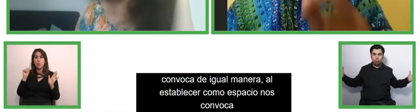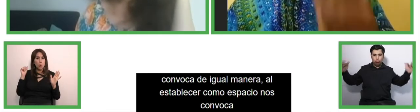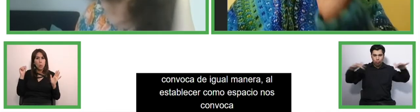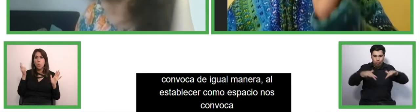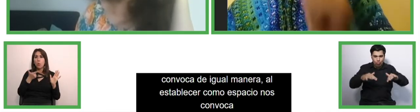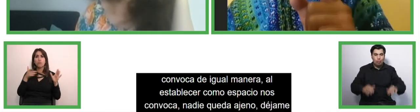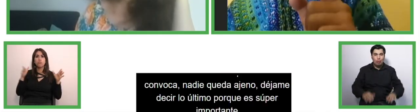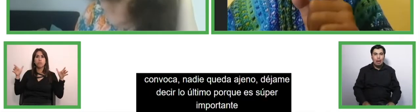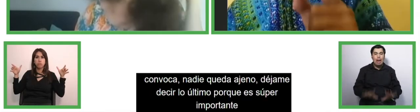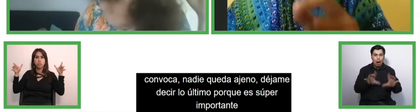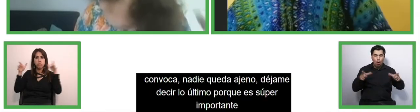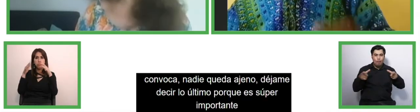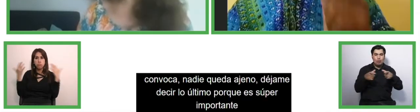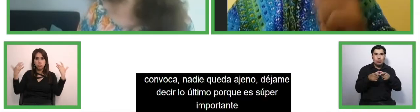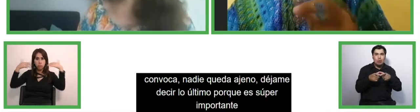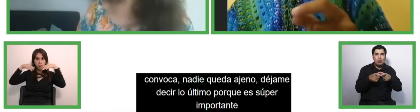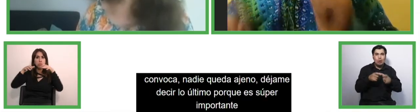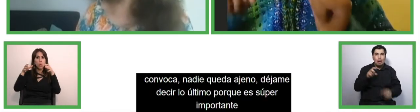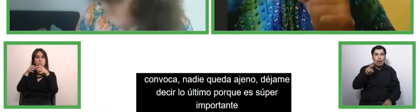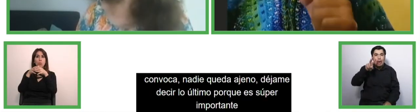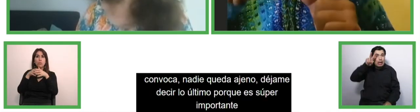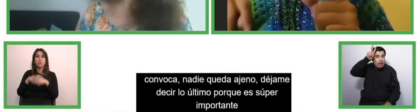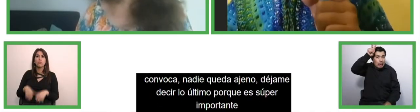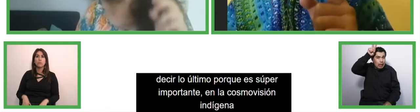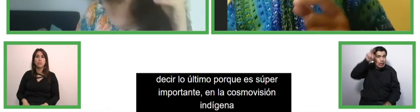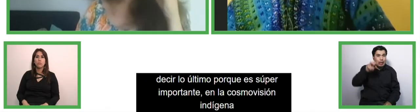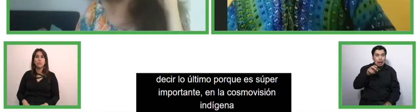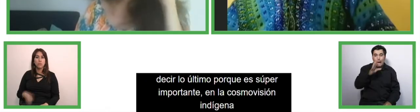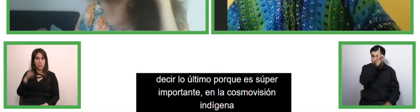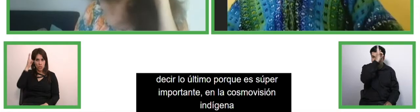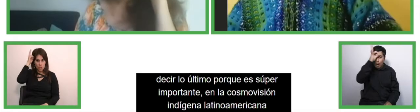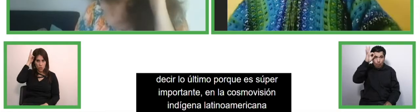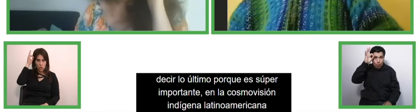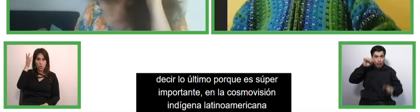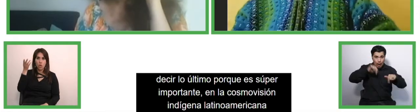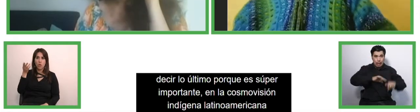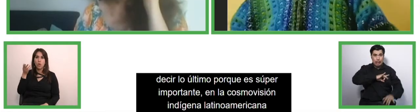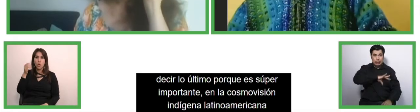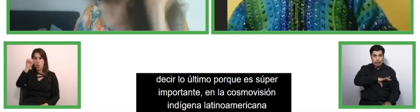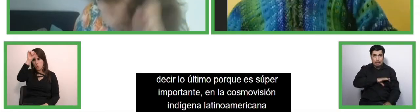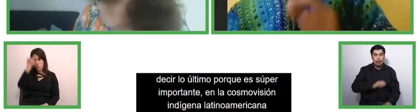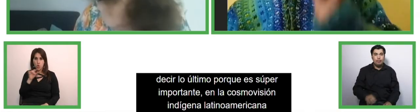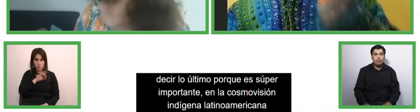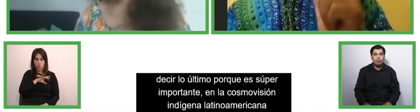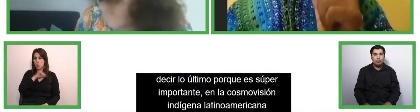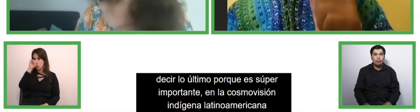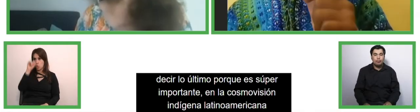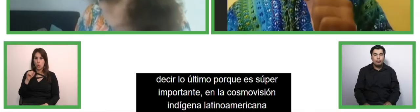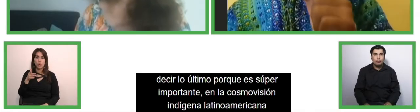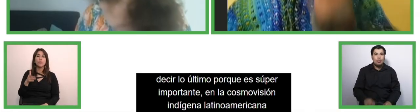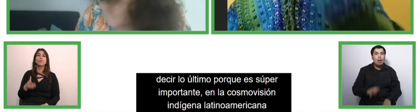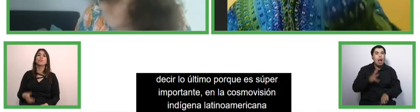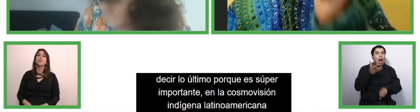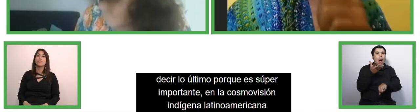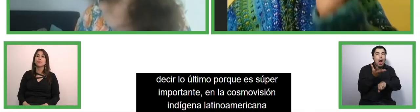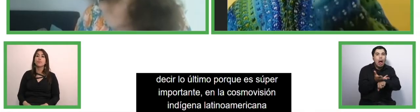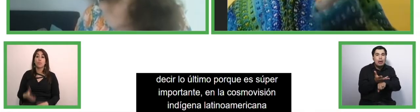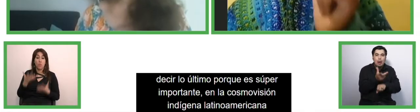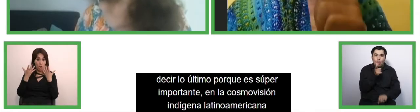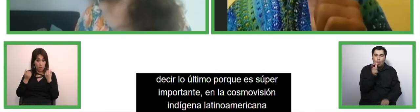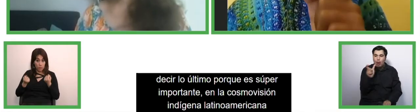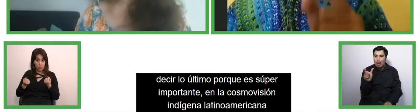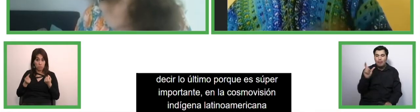indígena latinoamericana, y en la cosmovisión específicamente mapuche, acá en Chile, existe la